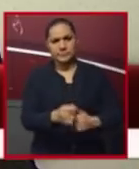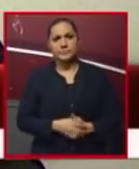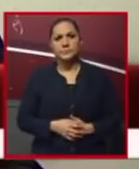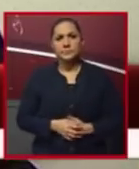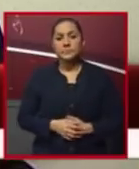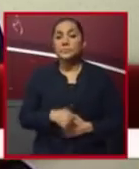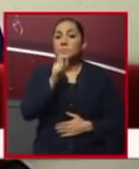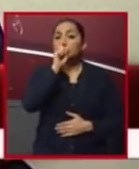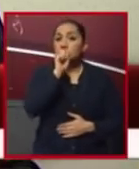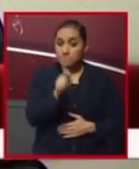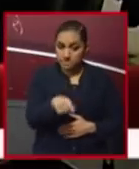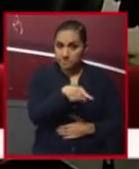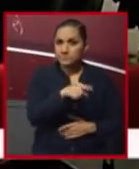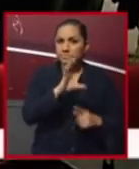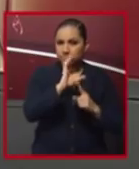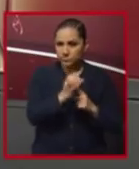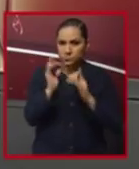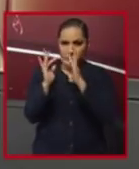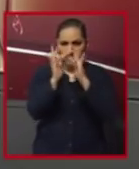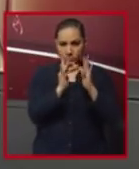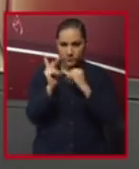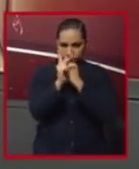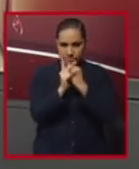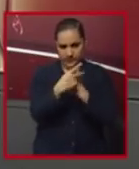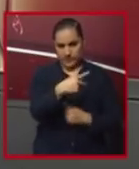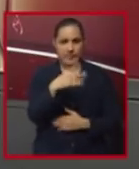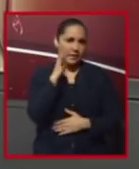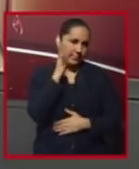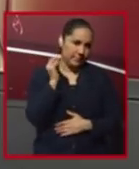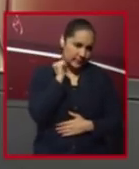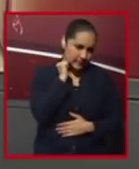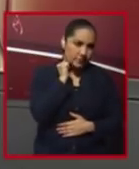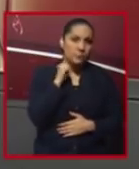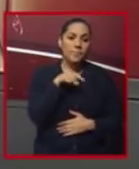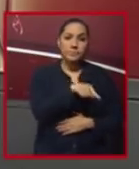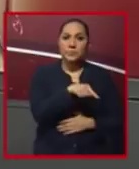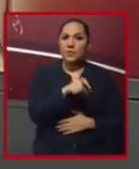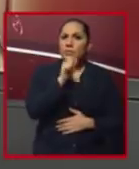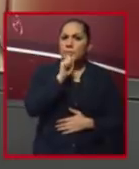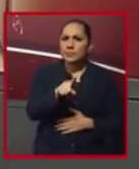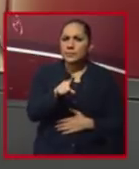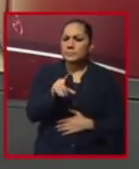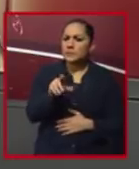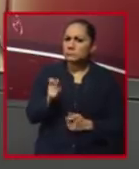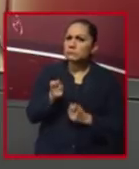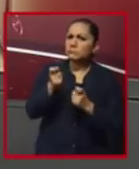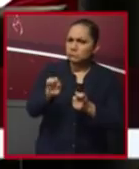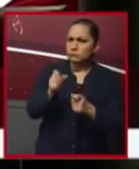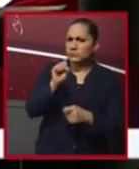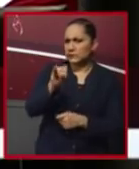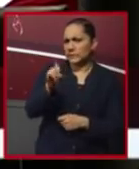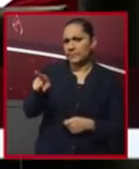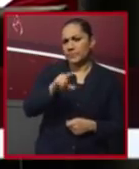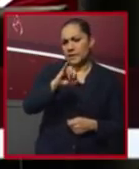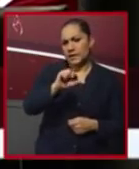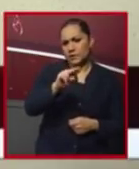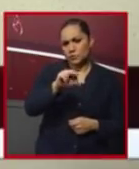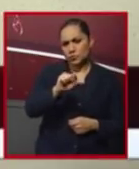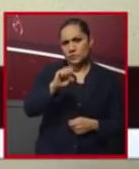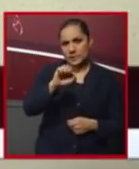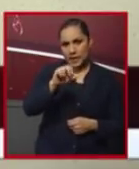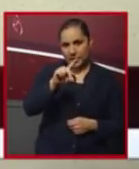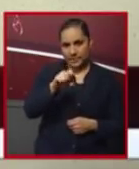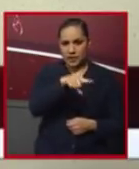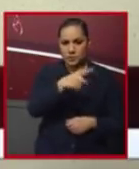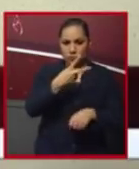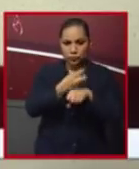Bueno, también la Comisión de Relaciones Exteriores del Senado de la República ratificó a Jesús Seade como subsecretario de América del Norte.